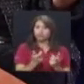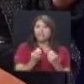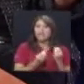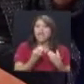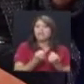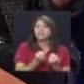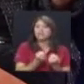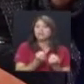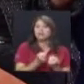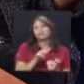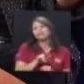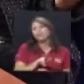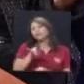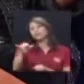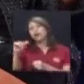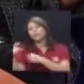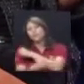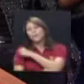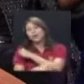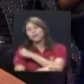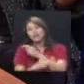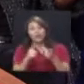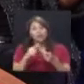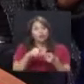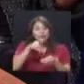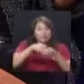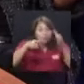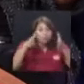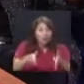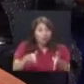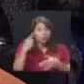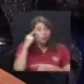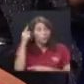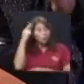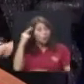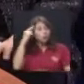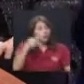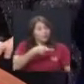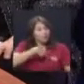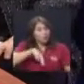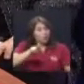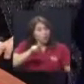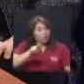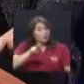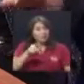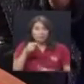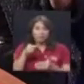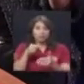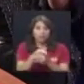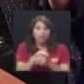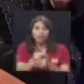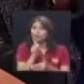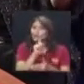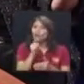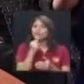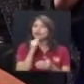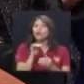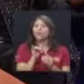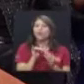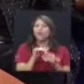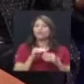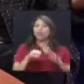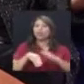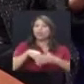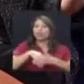que por razones religiosas se oponen no están impidiendo que la gente se haga en metro simplemente se lo están prohibiendo